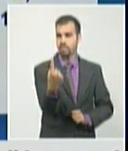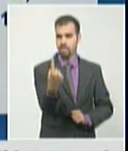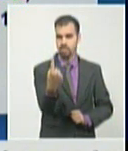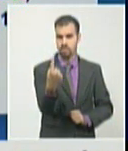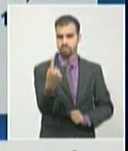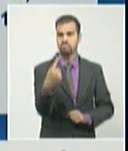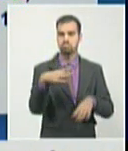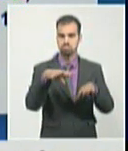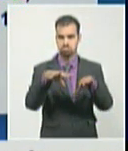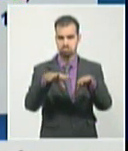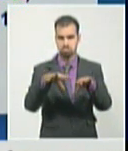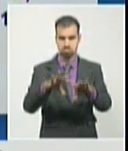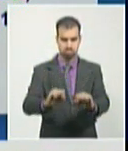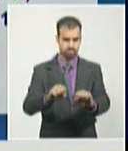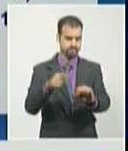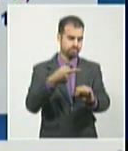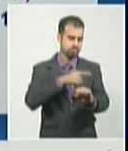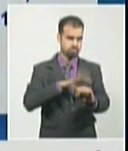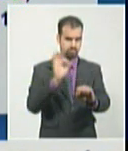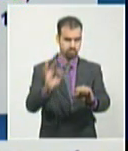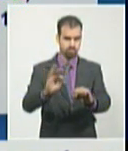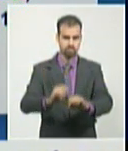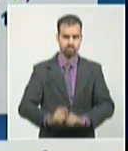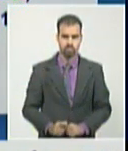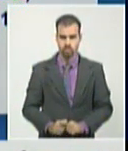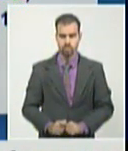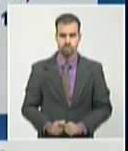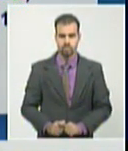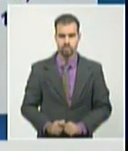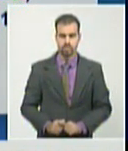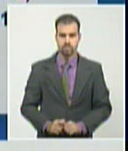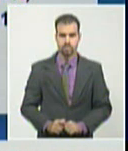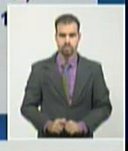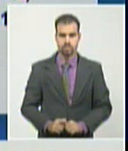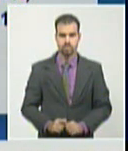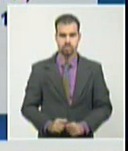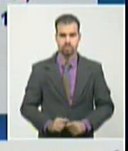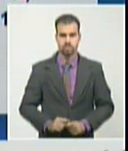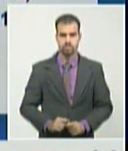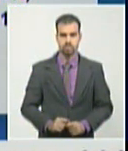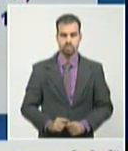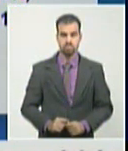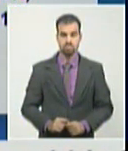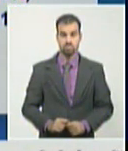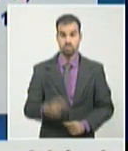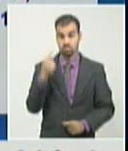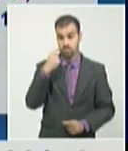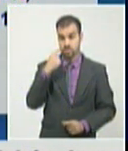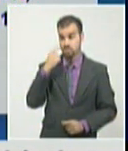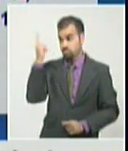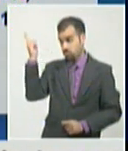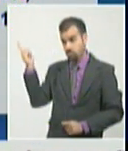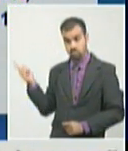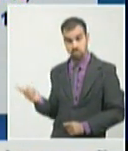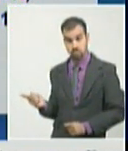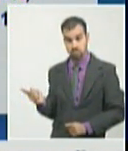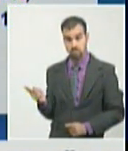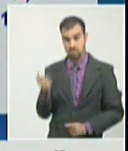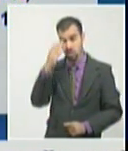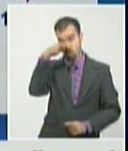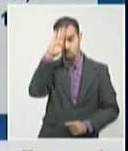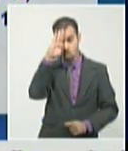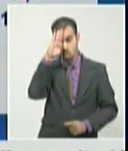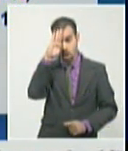en el día de ayer como ustedes ven prácticamente todos los territorios de